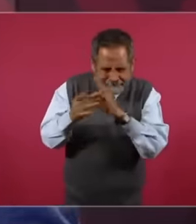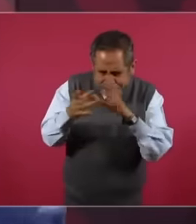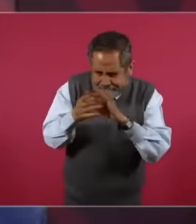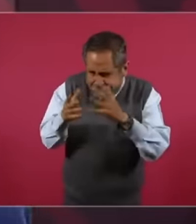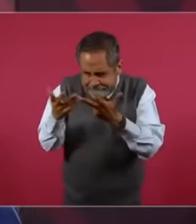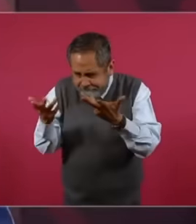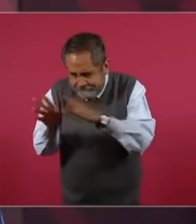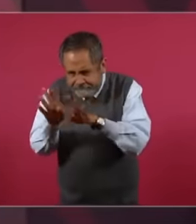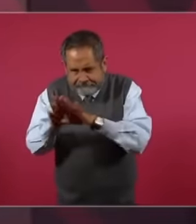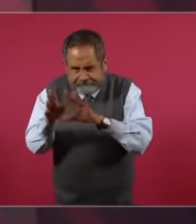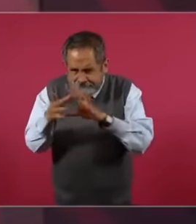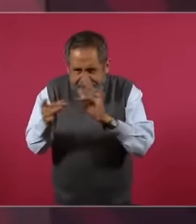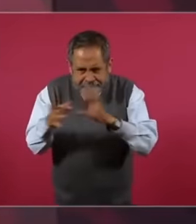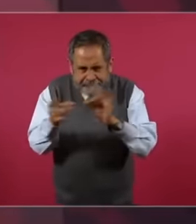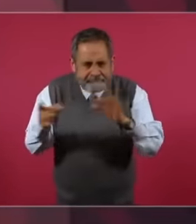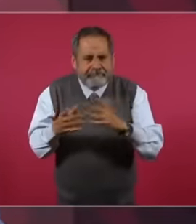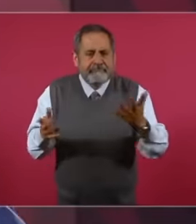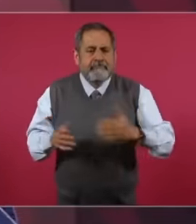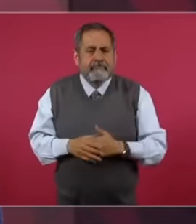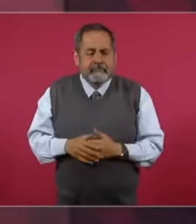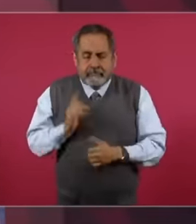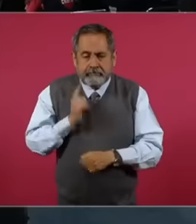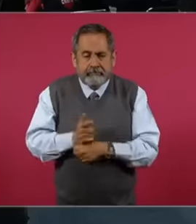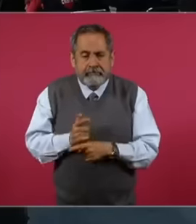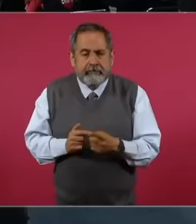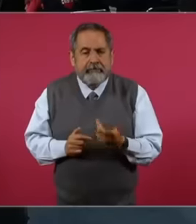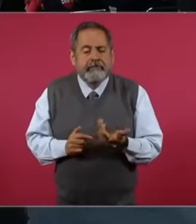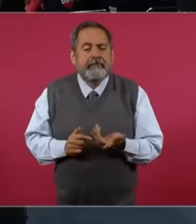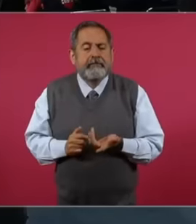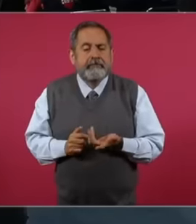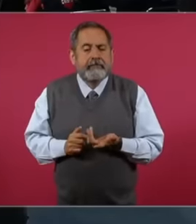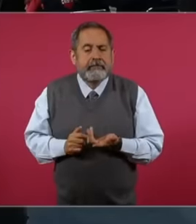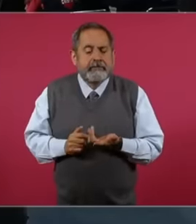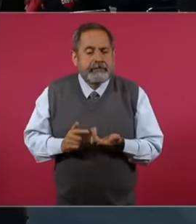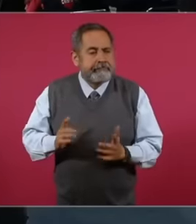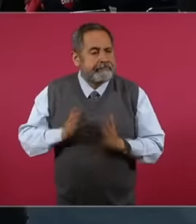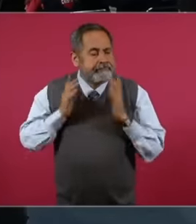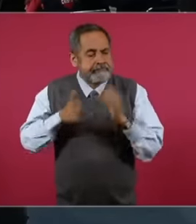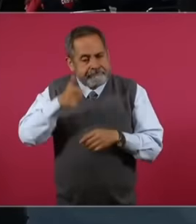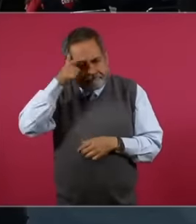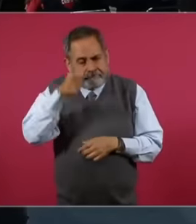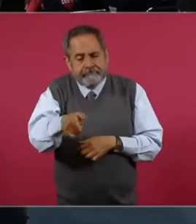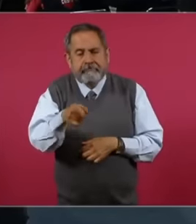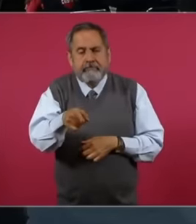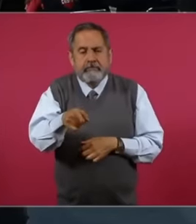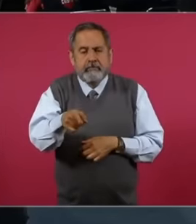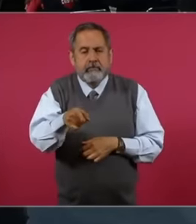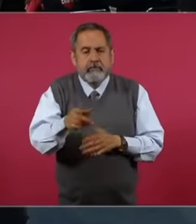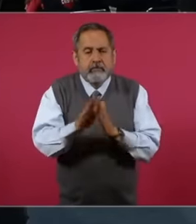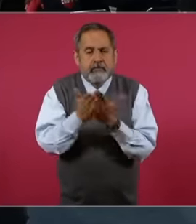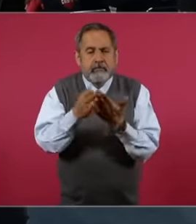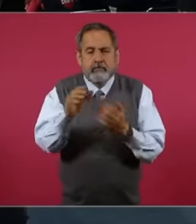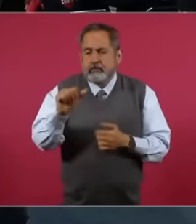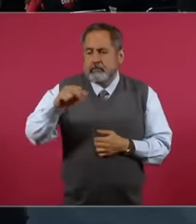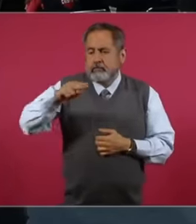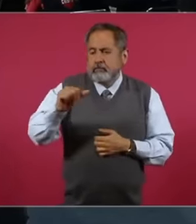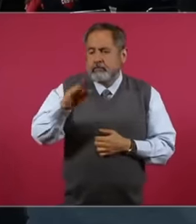todo, me encuentro, para mi sorpresa, un libro de